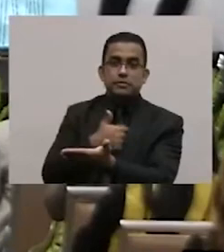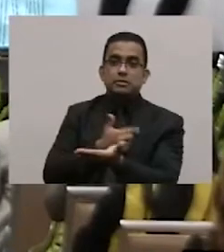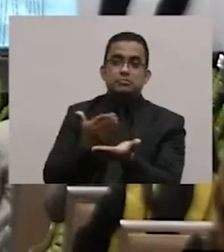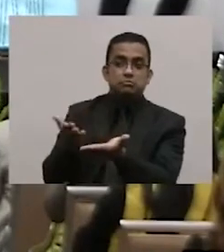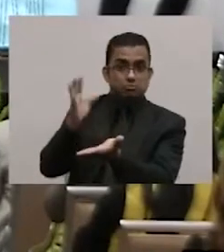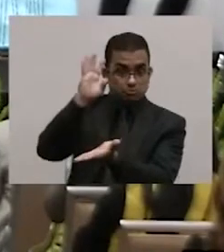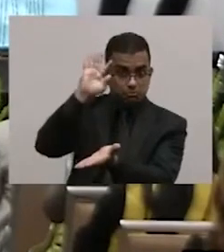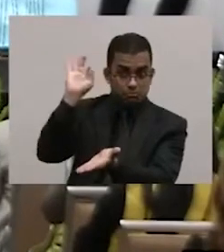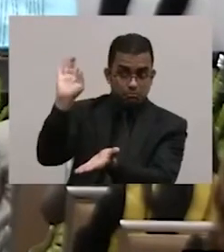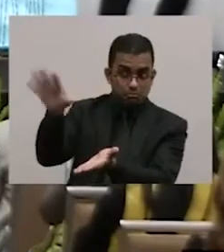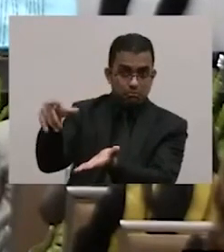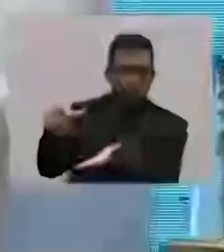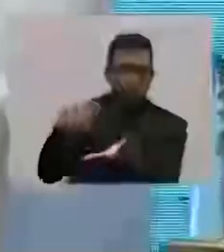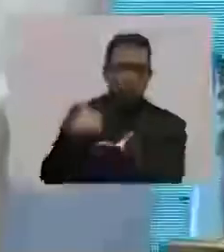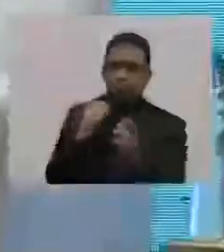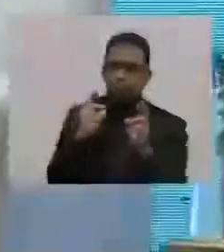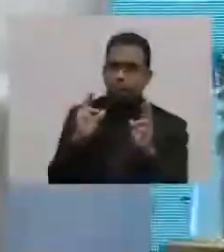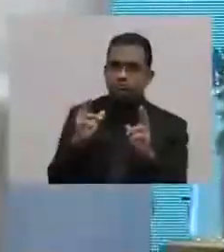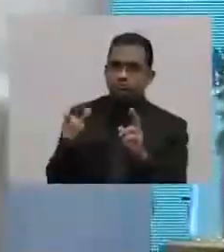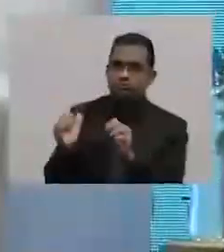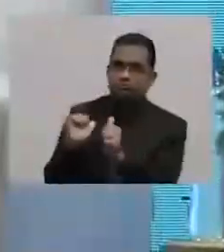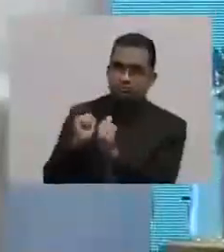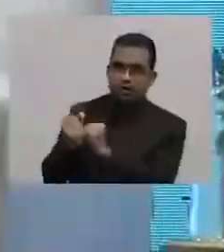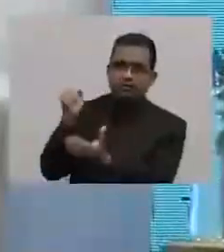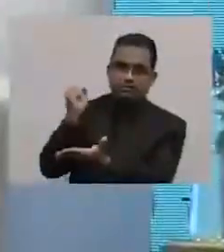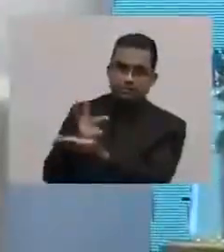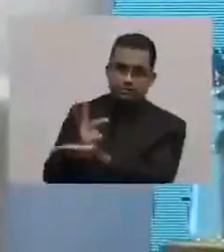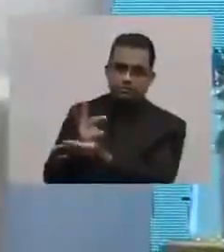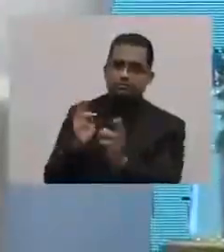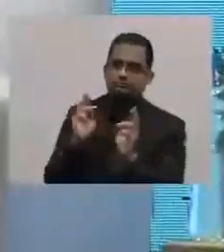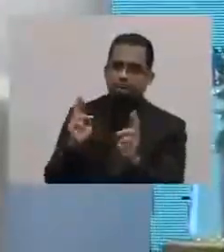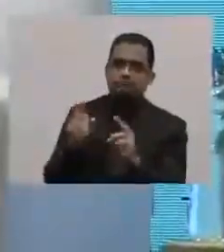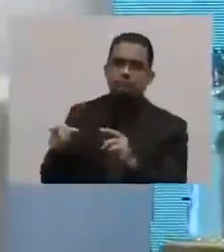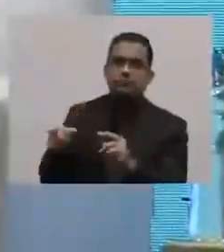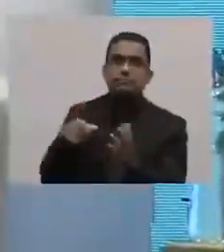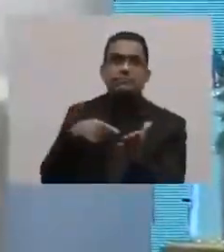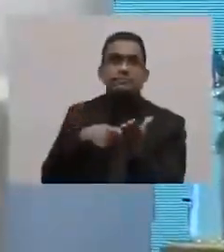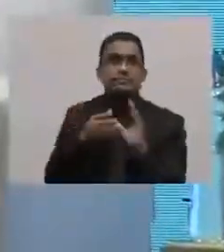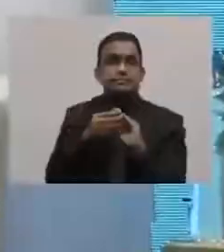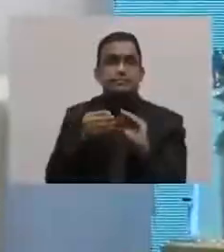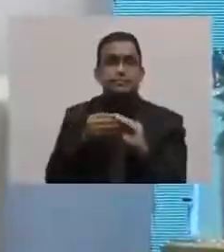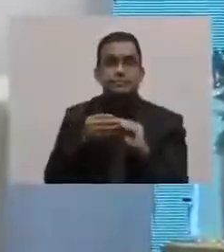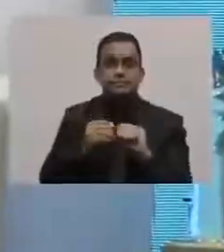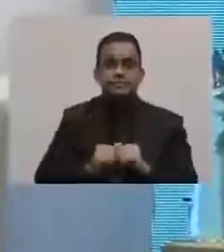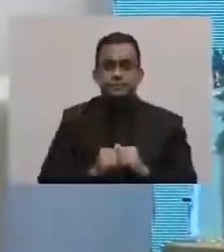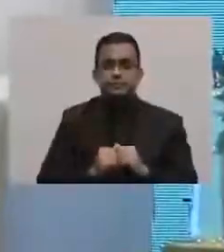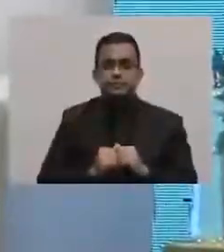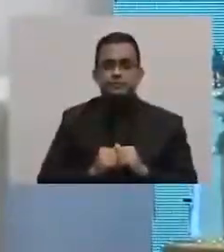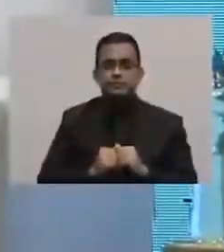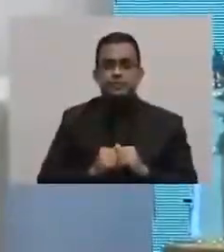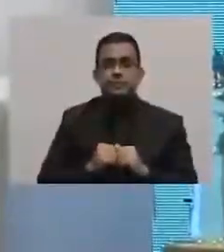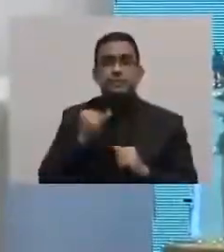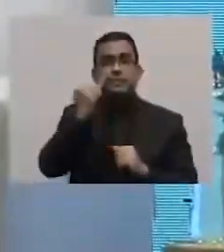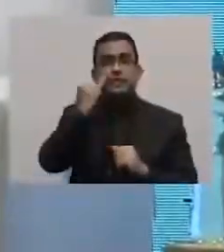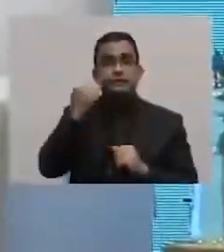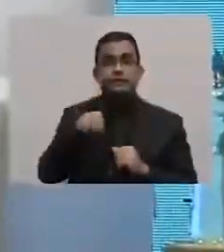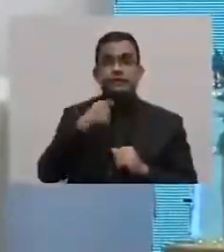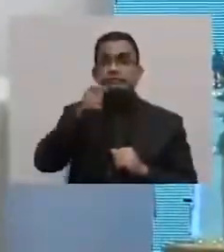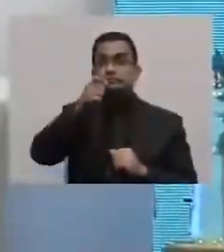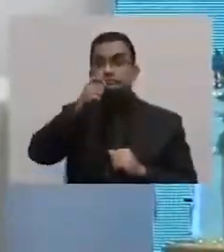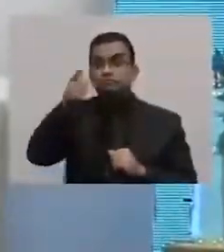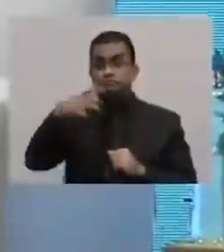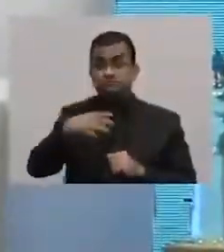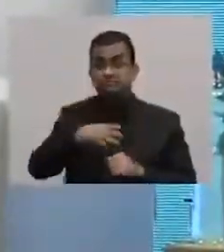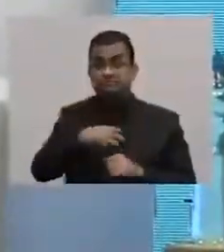y yo espero lograr pasarlo, una instancia de conciliación previo a una demanda contra